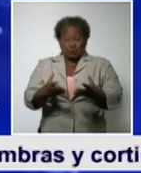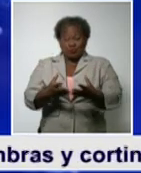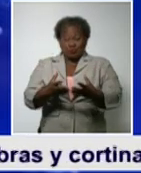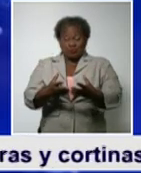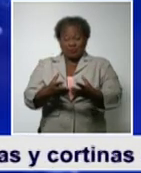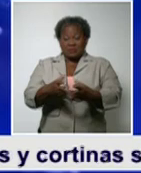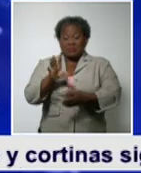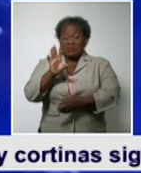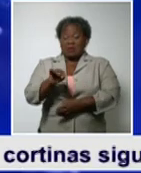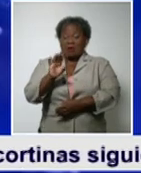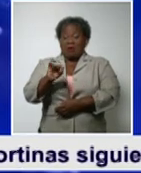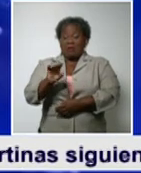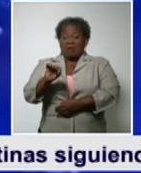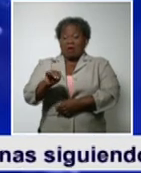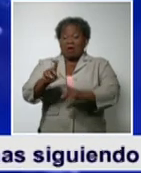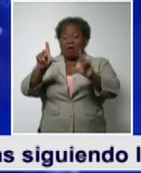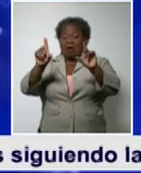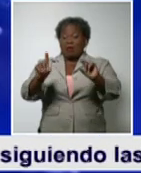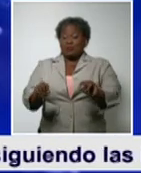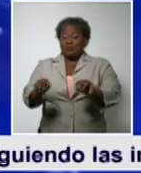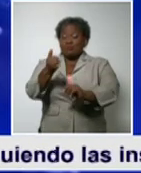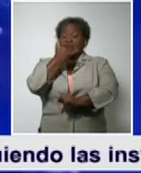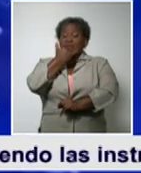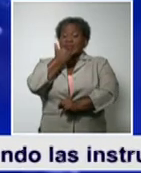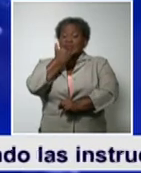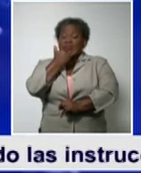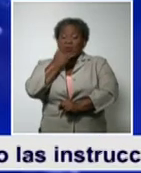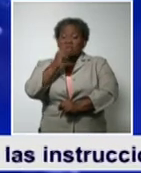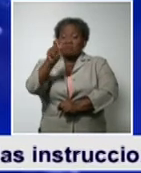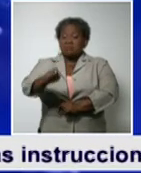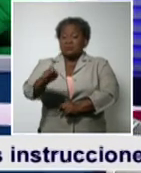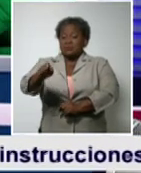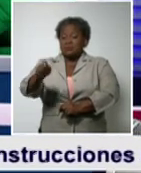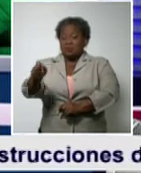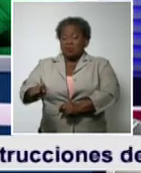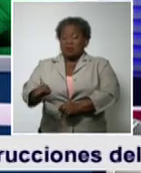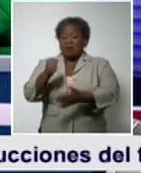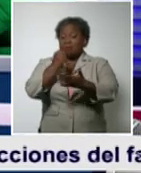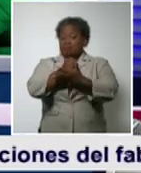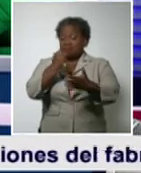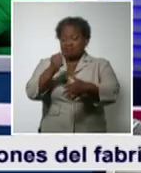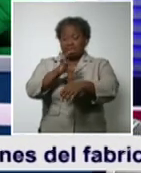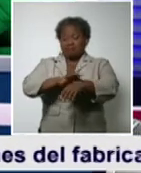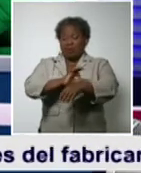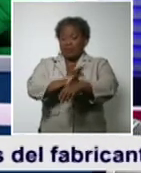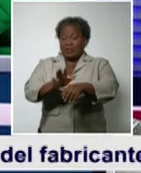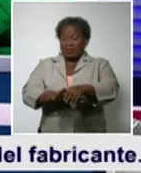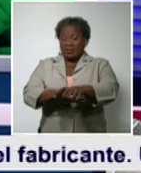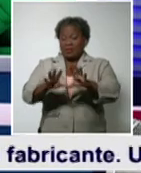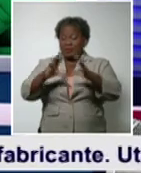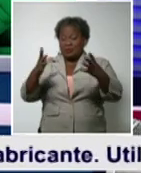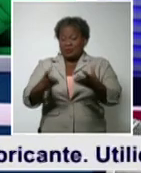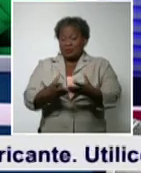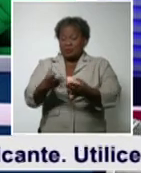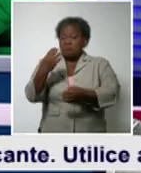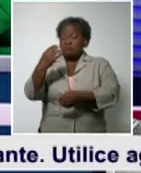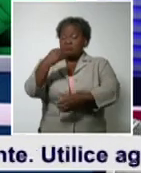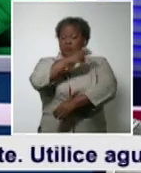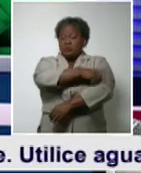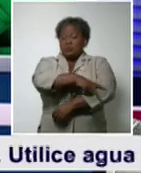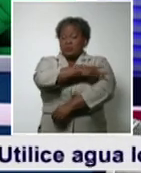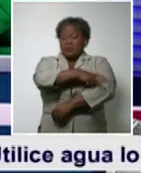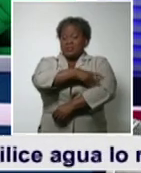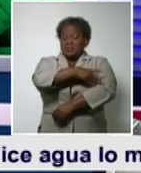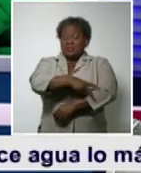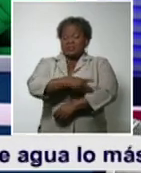reducción de la incidencia, del número de casos que se confirman en muchos países. Controvertido